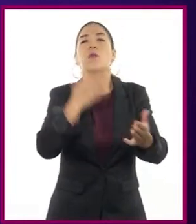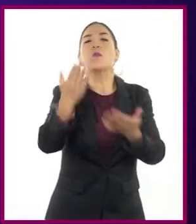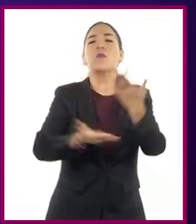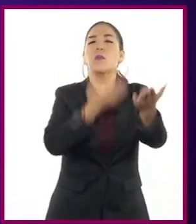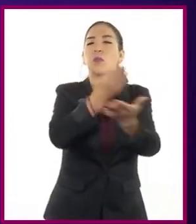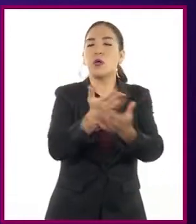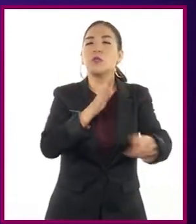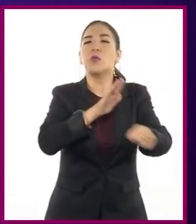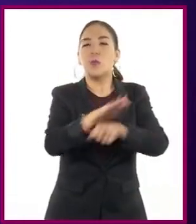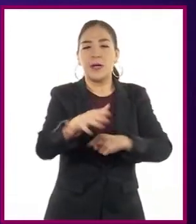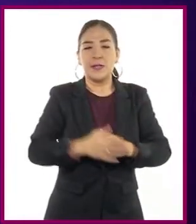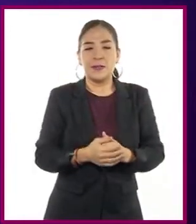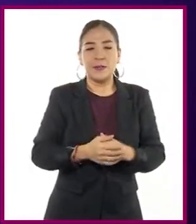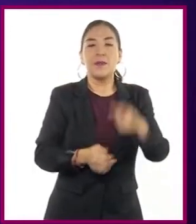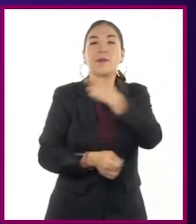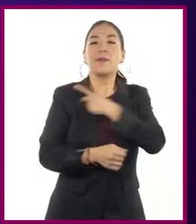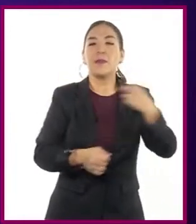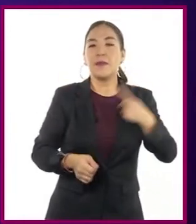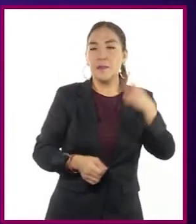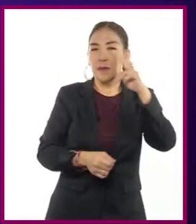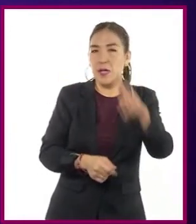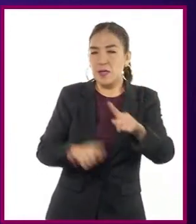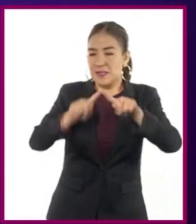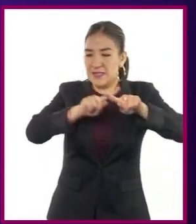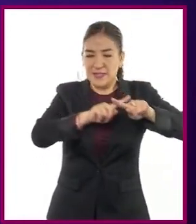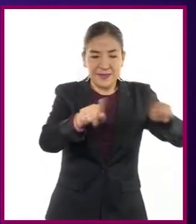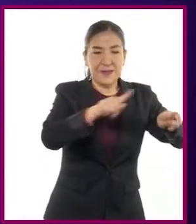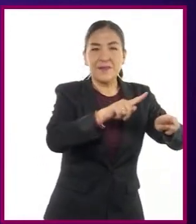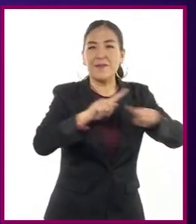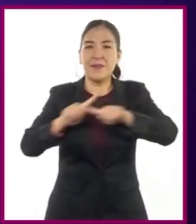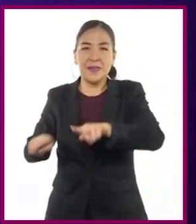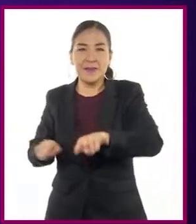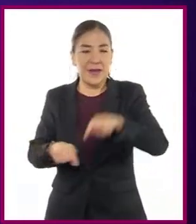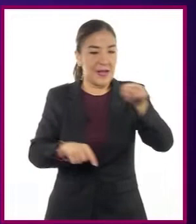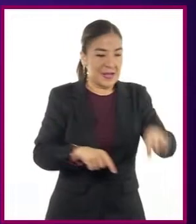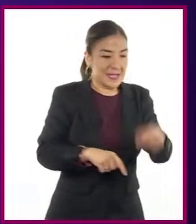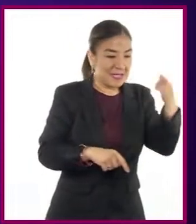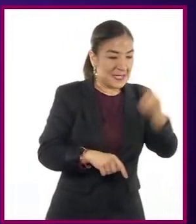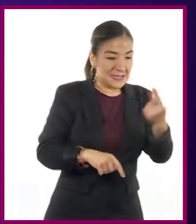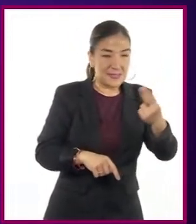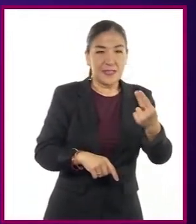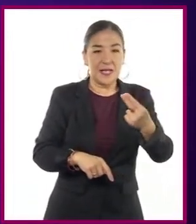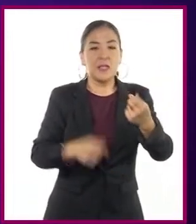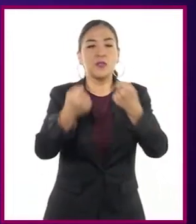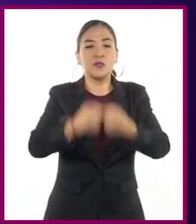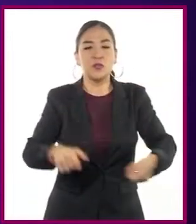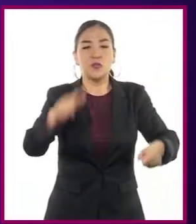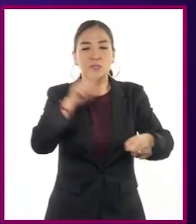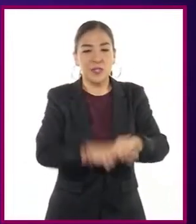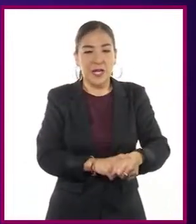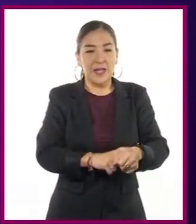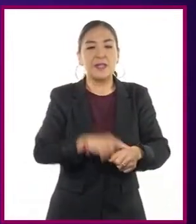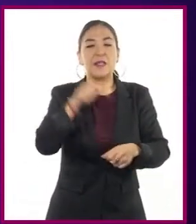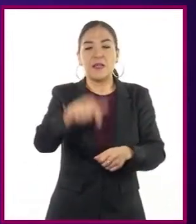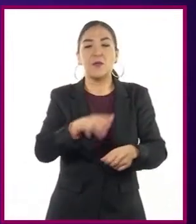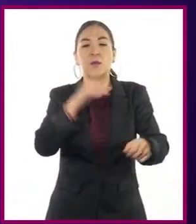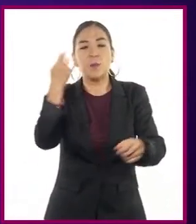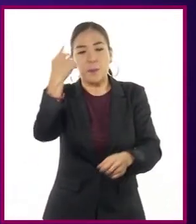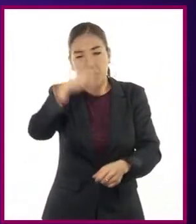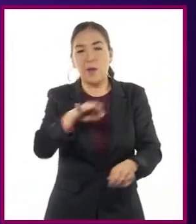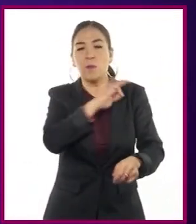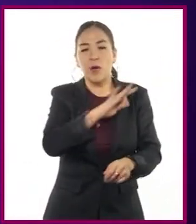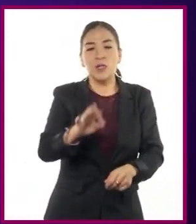es distinguir una necesidad social insatisfecha y la causa que impide satisfacerla para